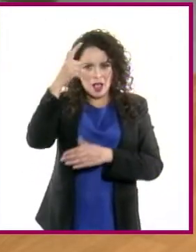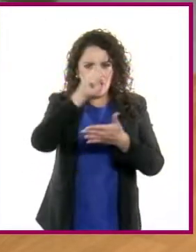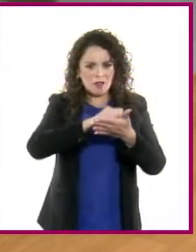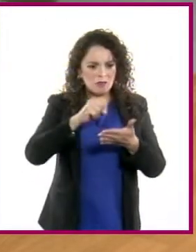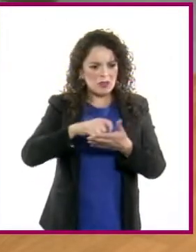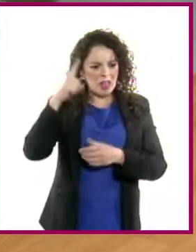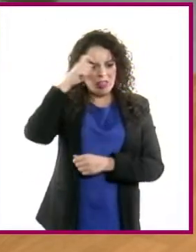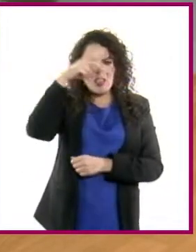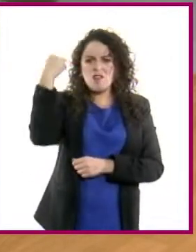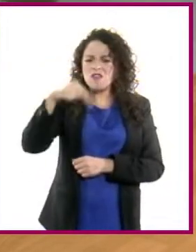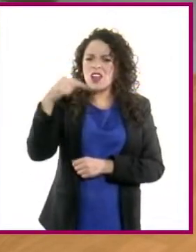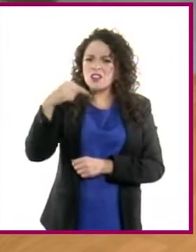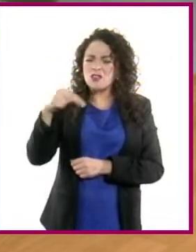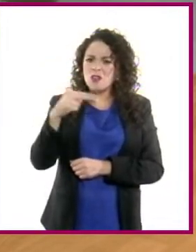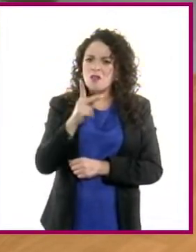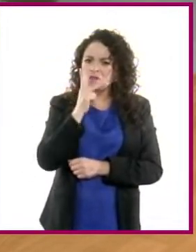era...